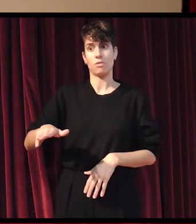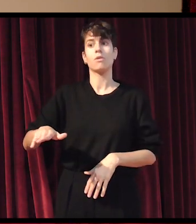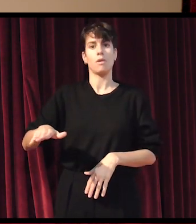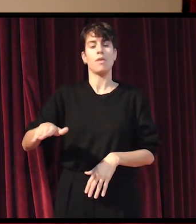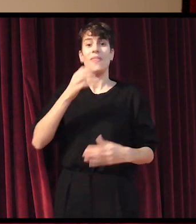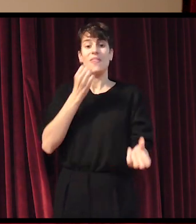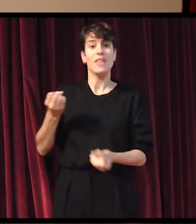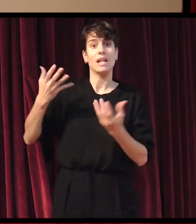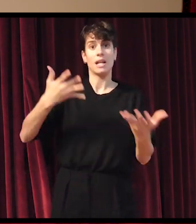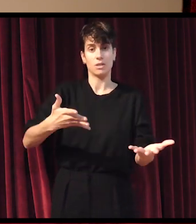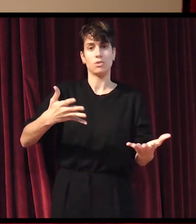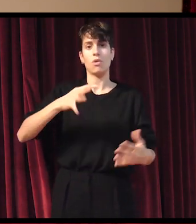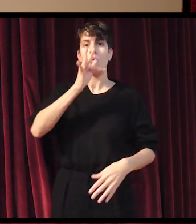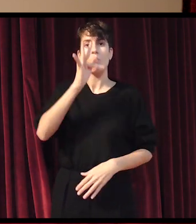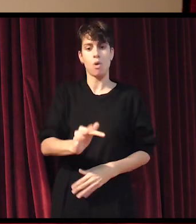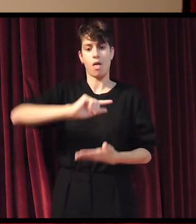leer.